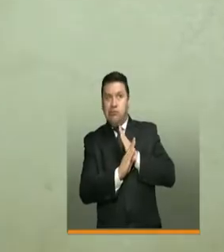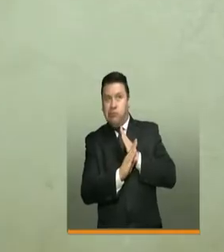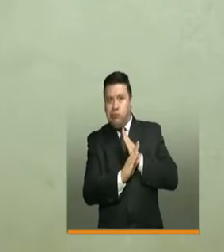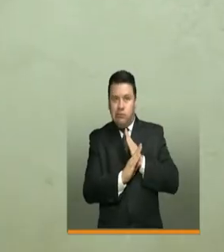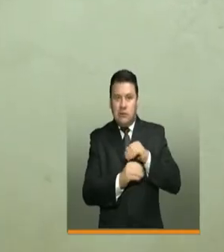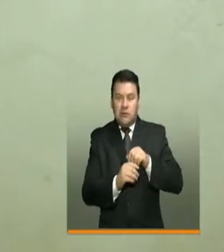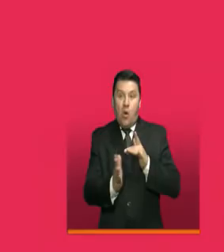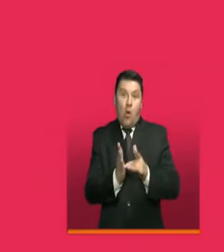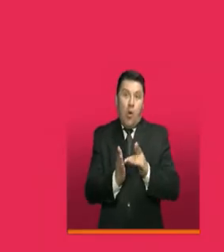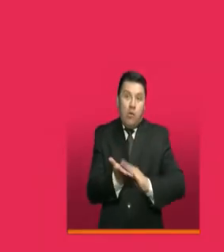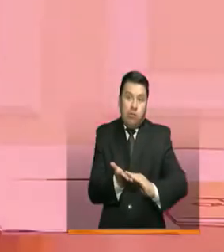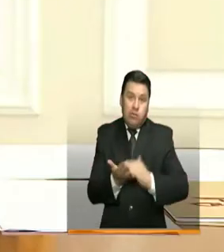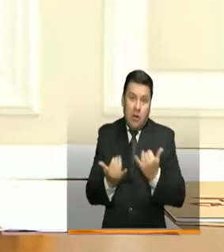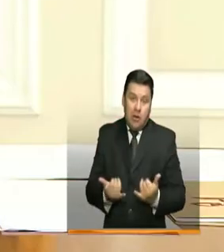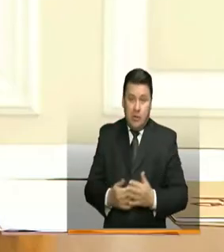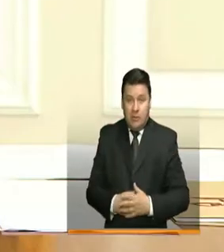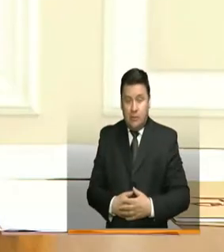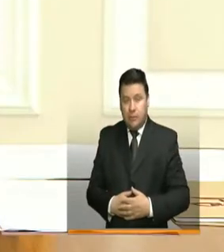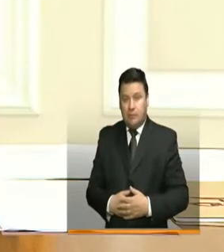emergencia.